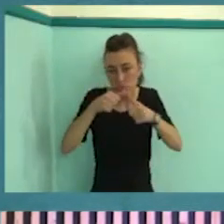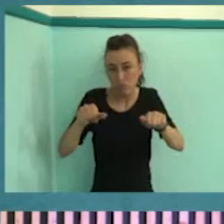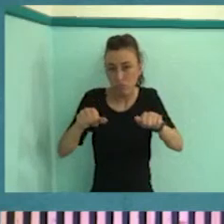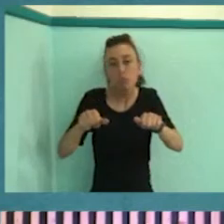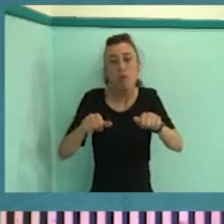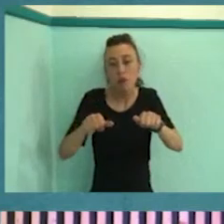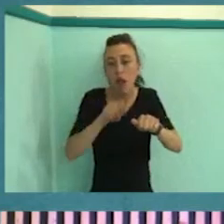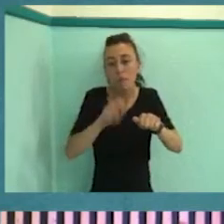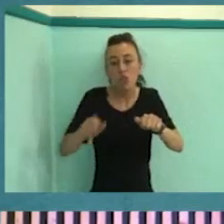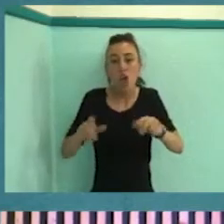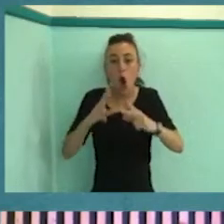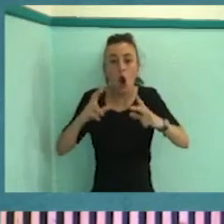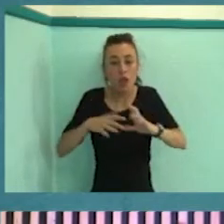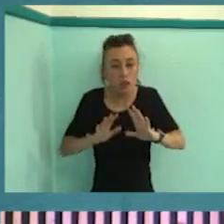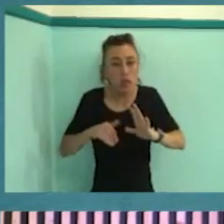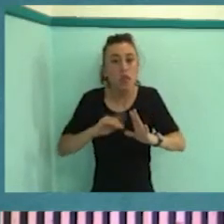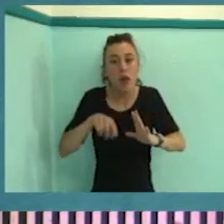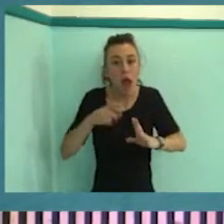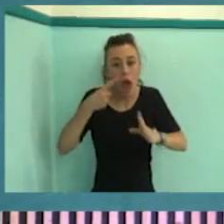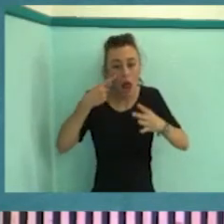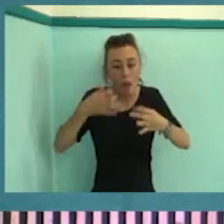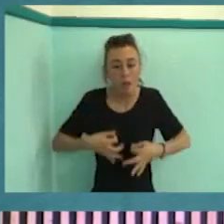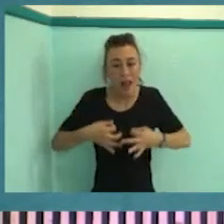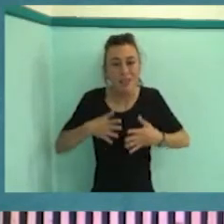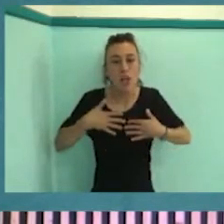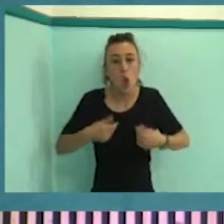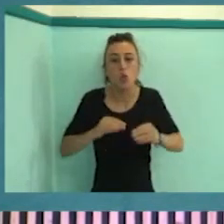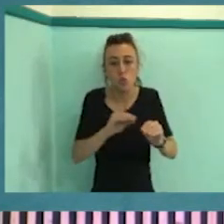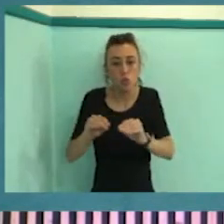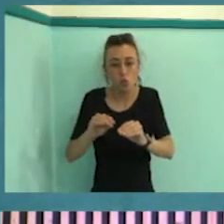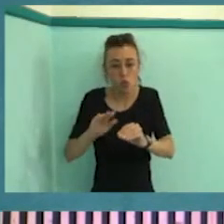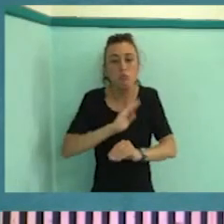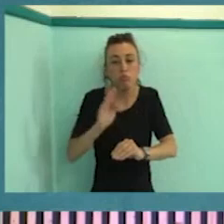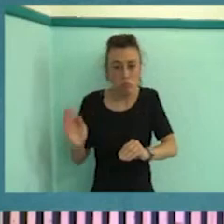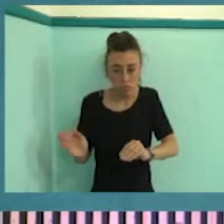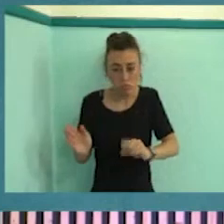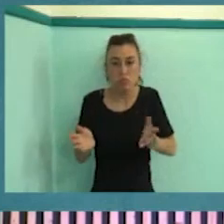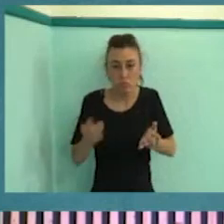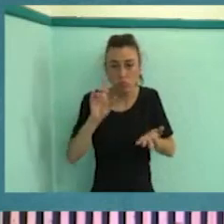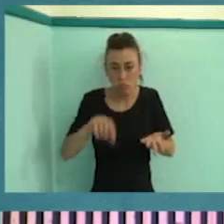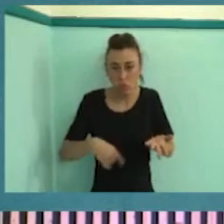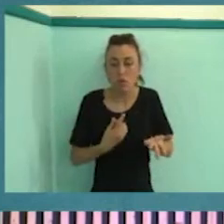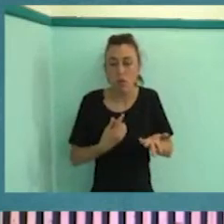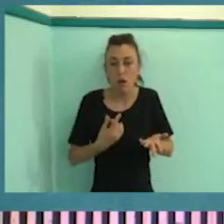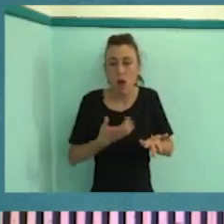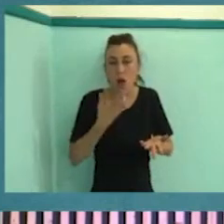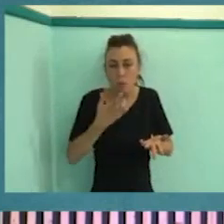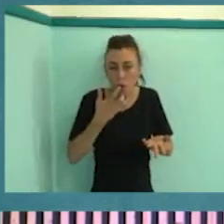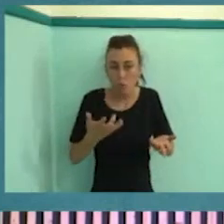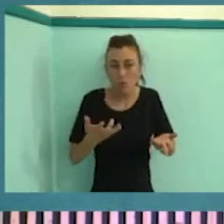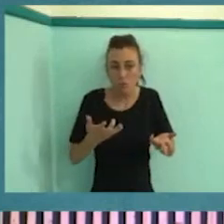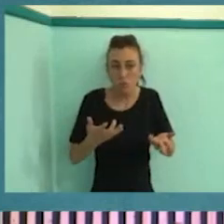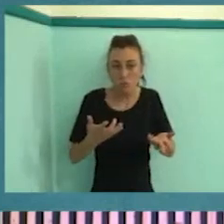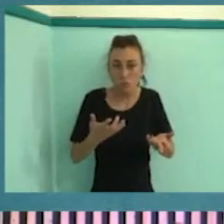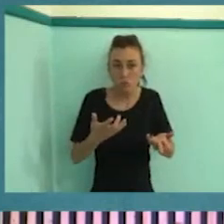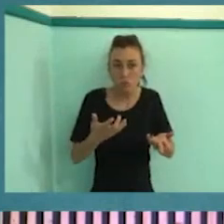realmente perjudica a la salud de las personas gordas e del del el efecto que hay cuando por ejemplo empezamos a movernos no a vivir el